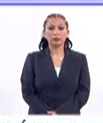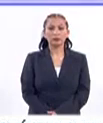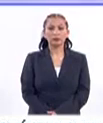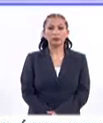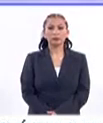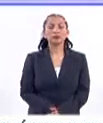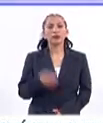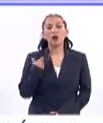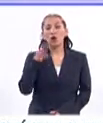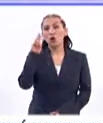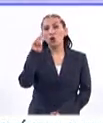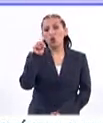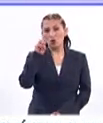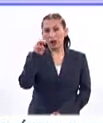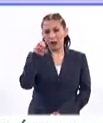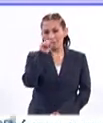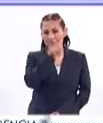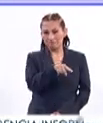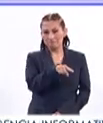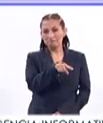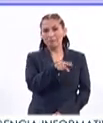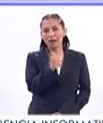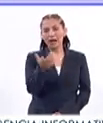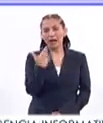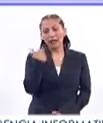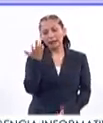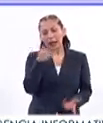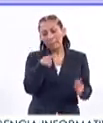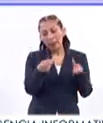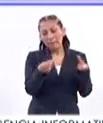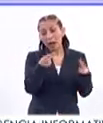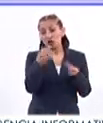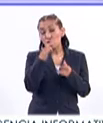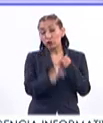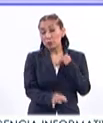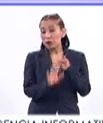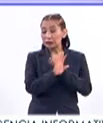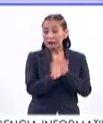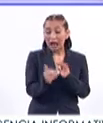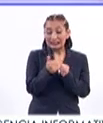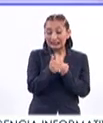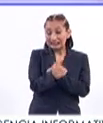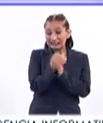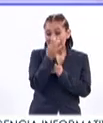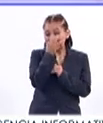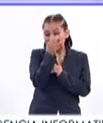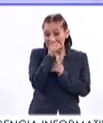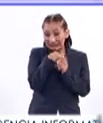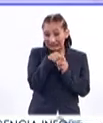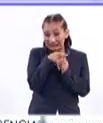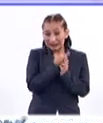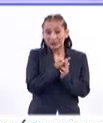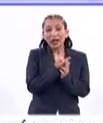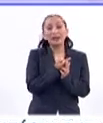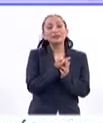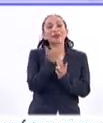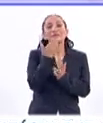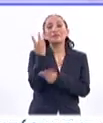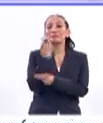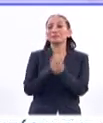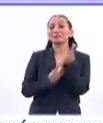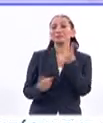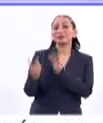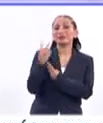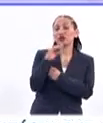Y bueno, la Universidad Nacional Autónoma de México alista ya los últimos detalles a unas cuantas horas para dar la